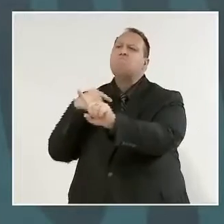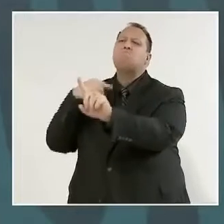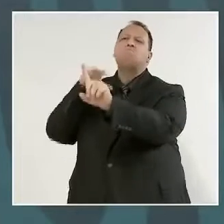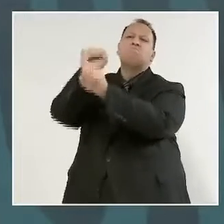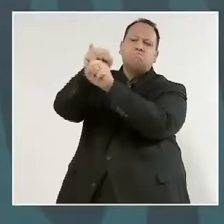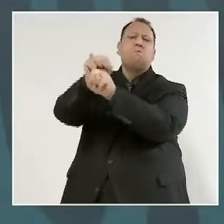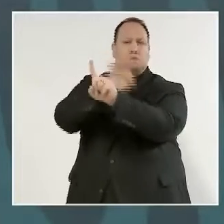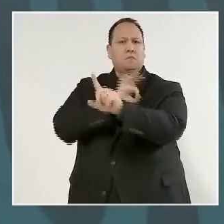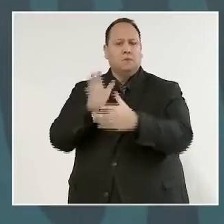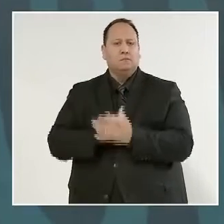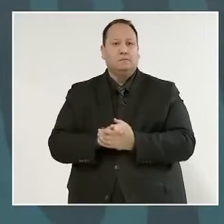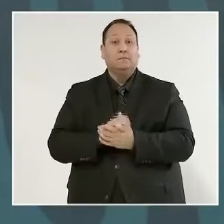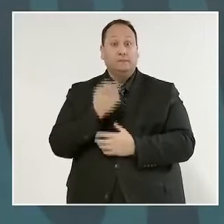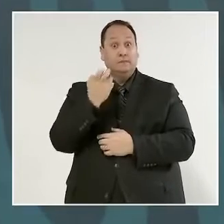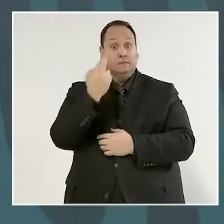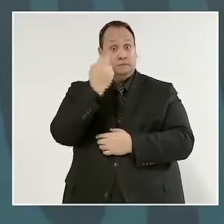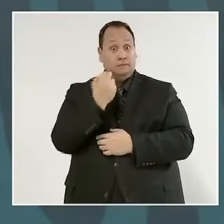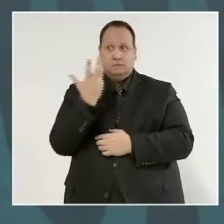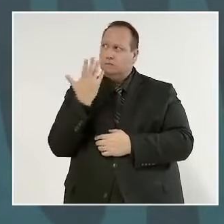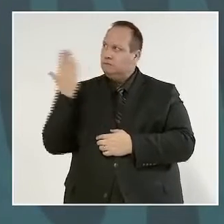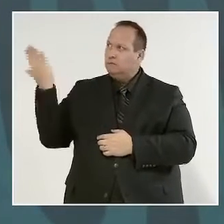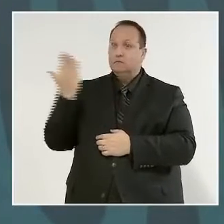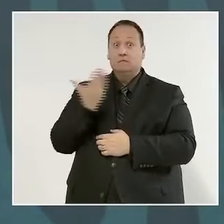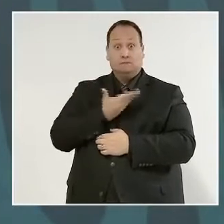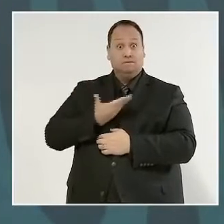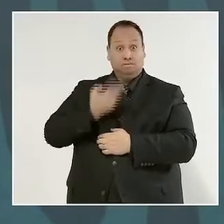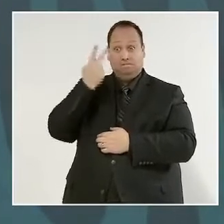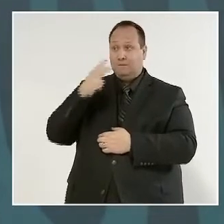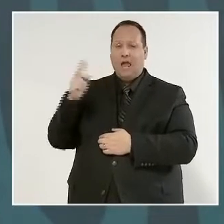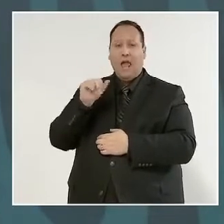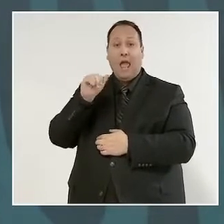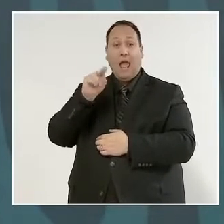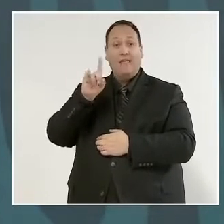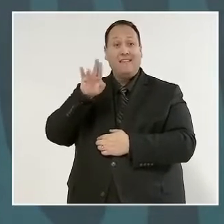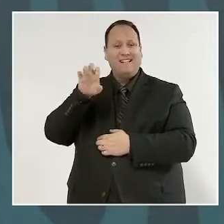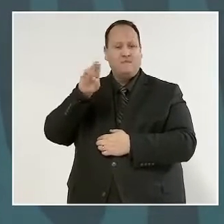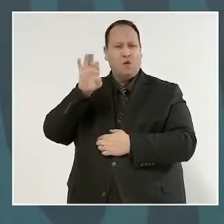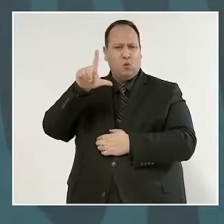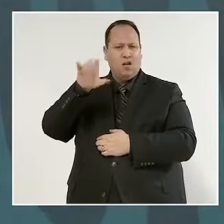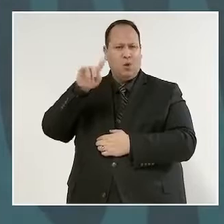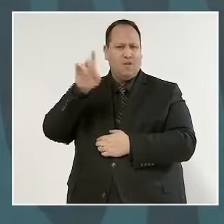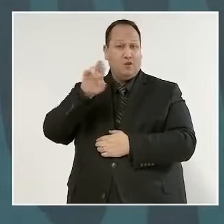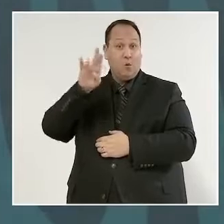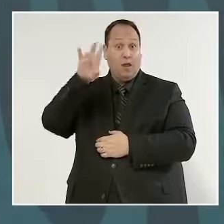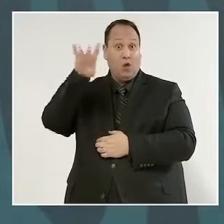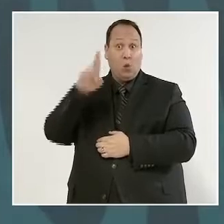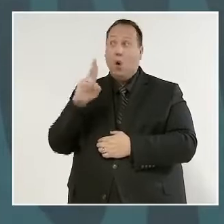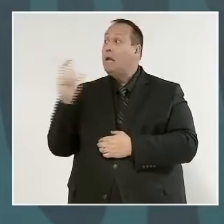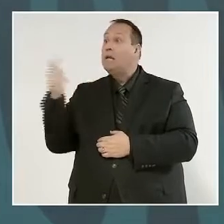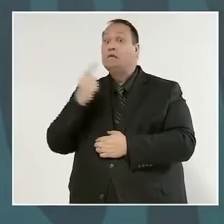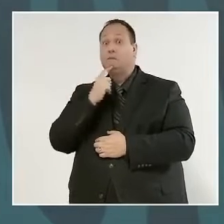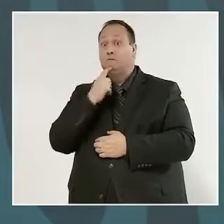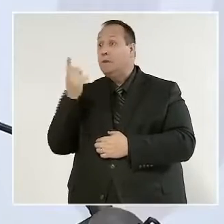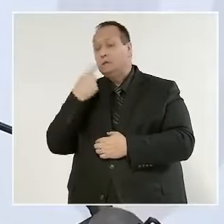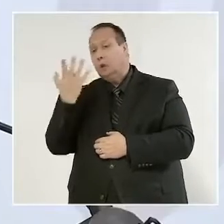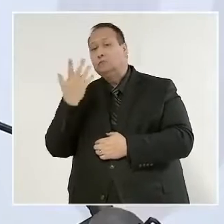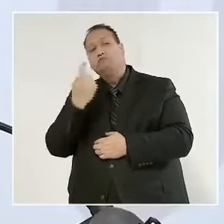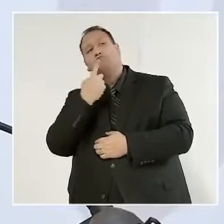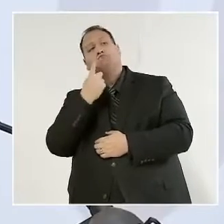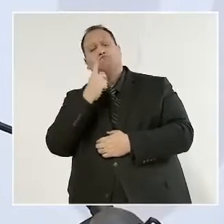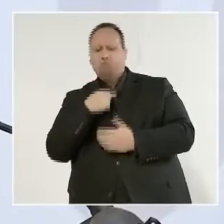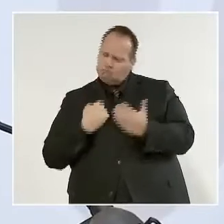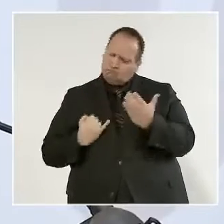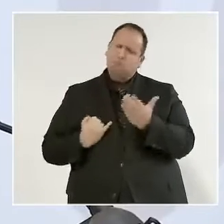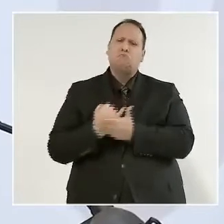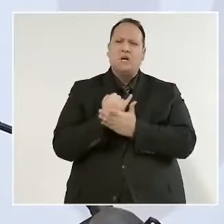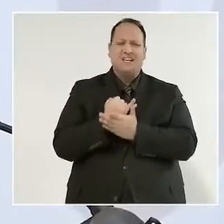Por eso, el presidente de México, Andrés Manuel López Obrador, tomó la decisión de